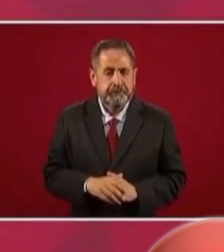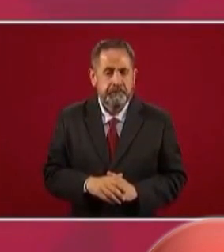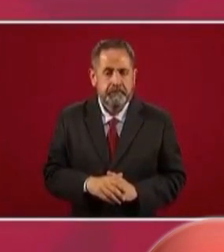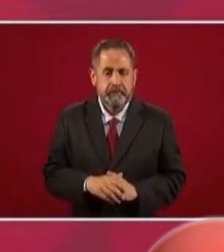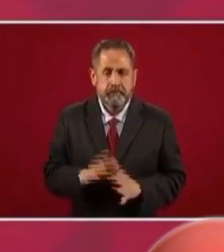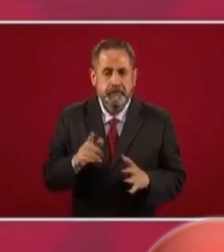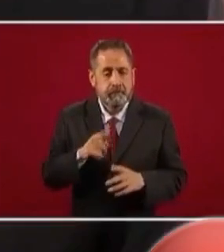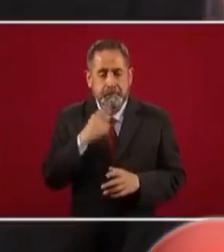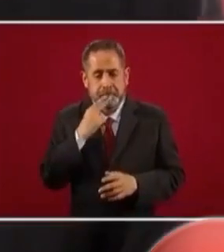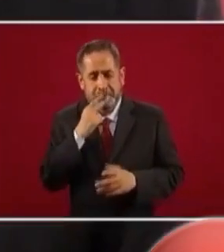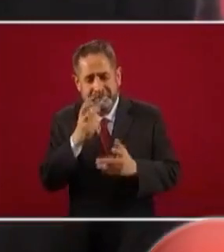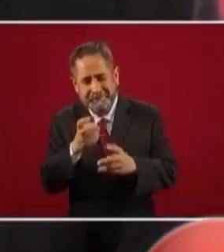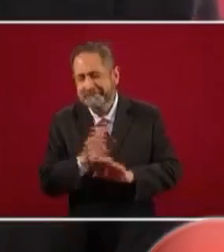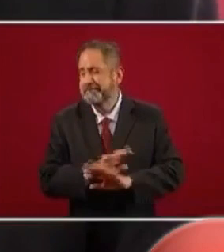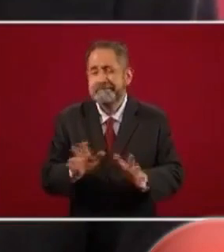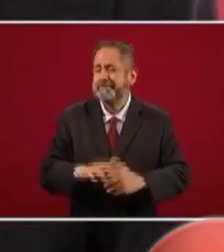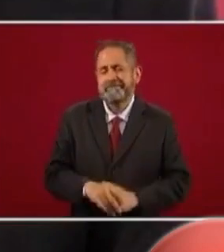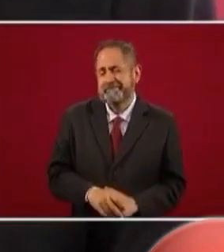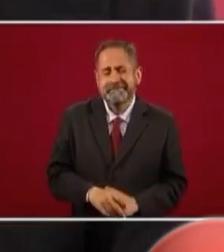les funciona eso.